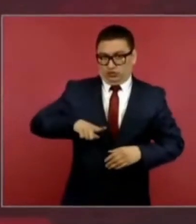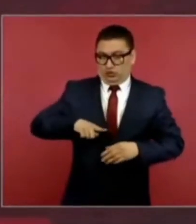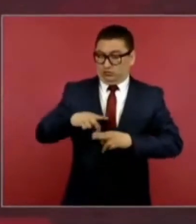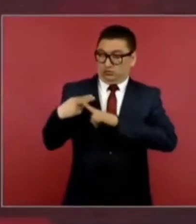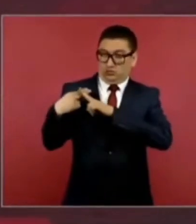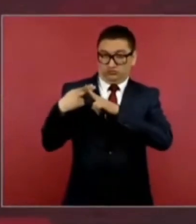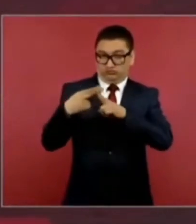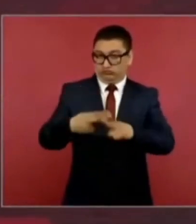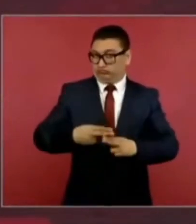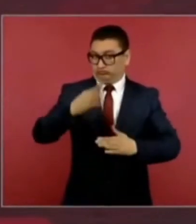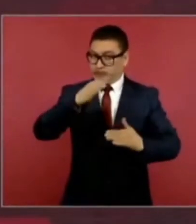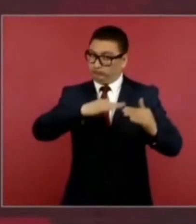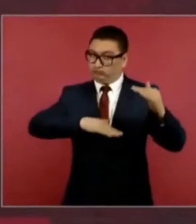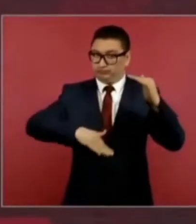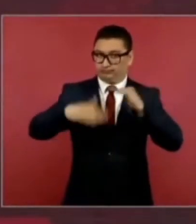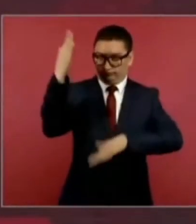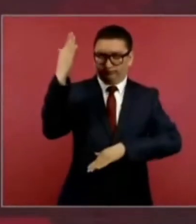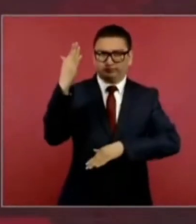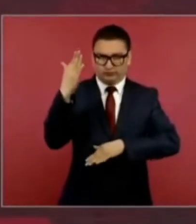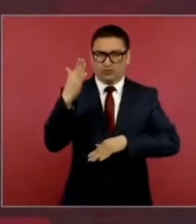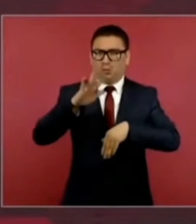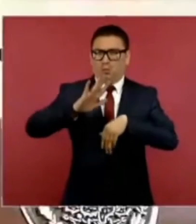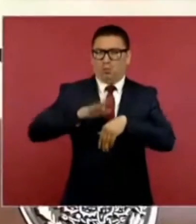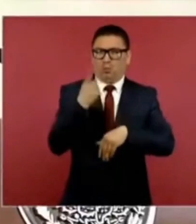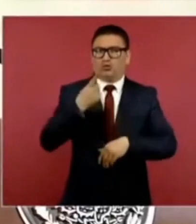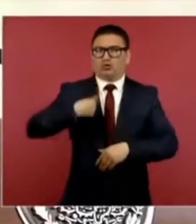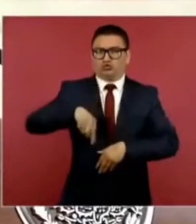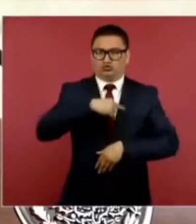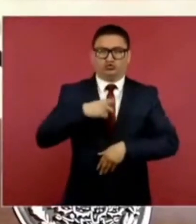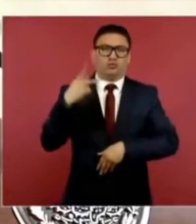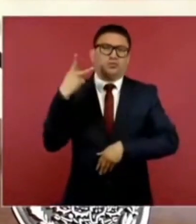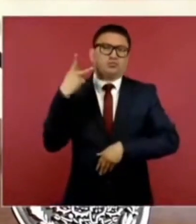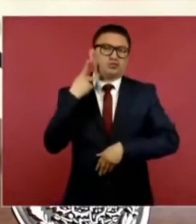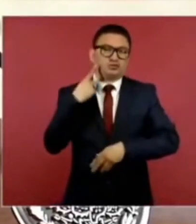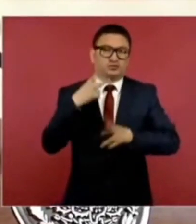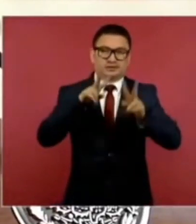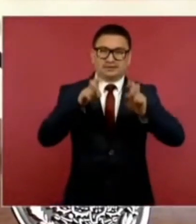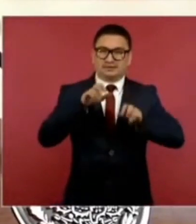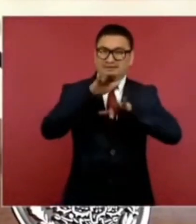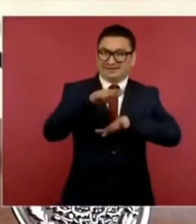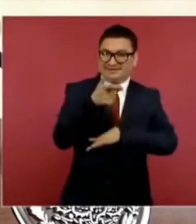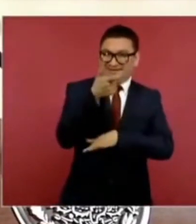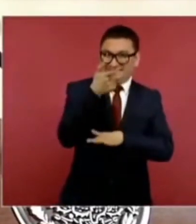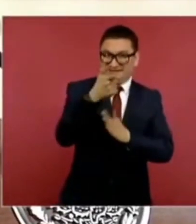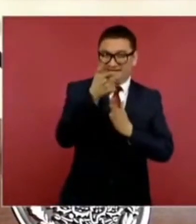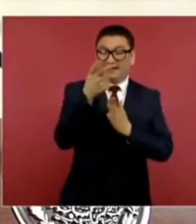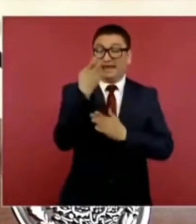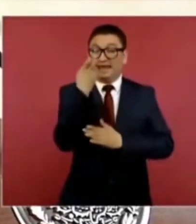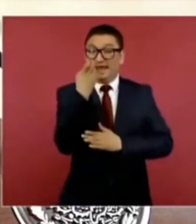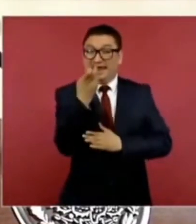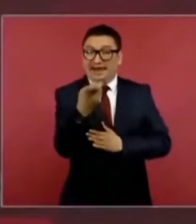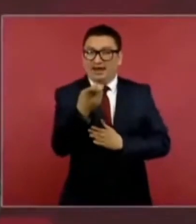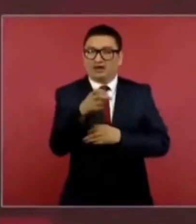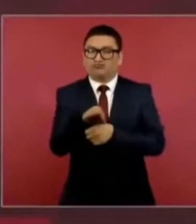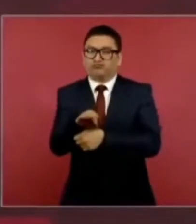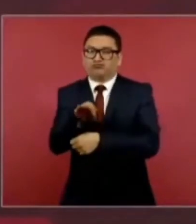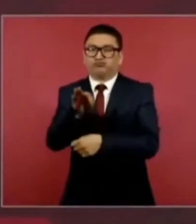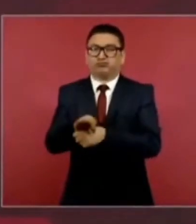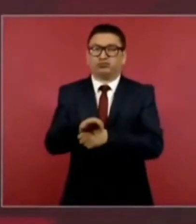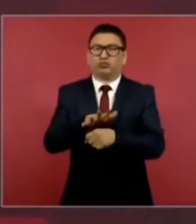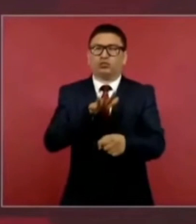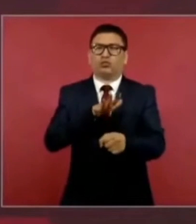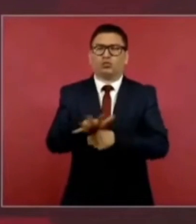gobierno o la política que hemos aplicado en lo económico ha dependido fundamentalmente